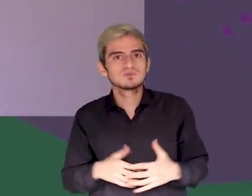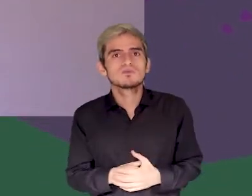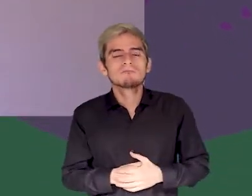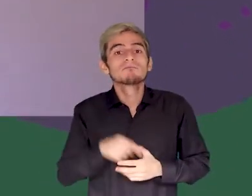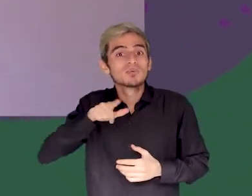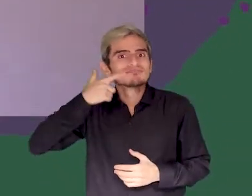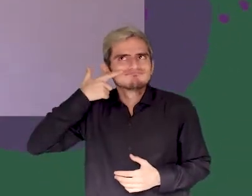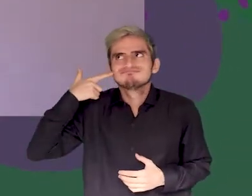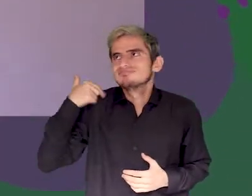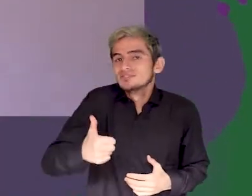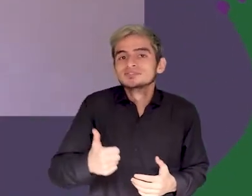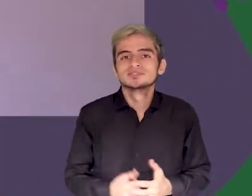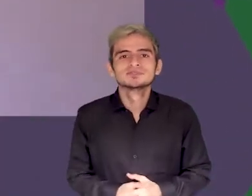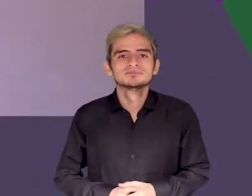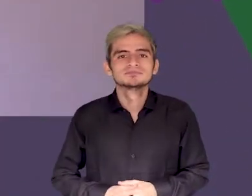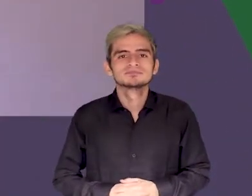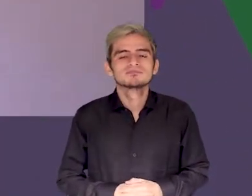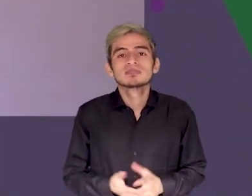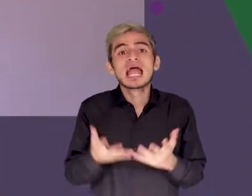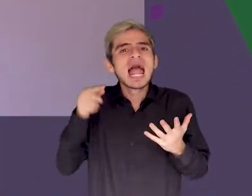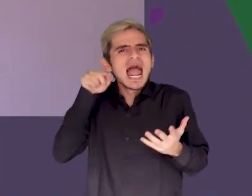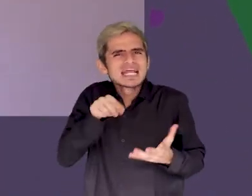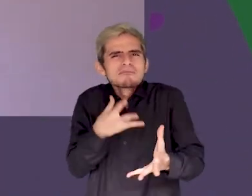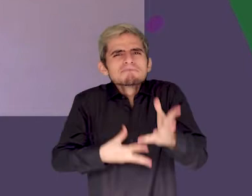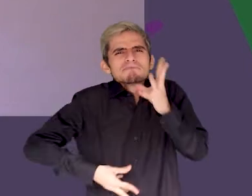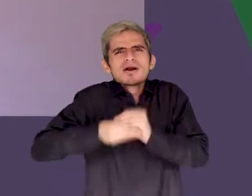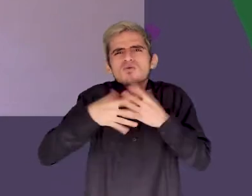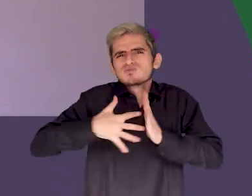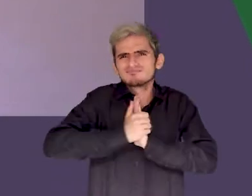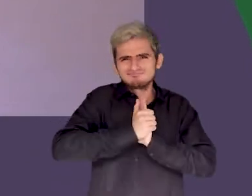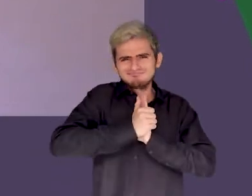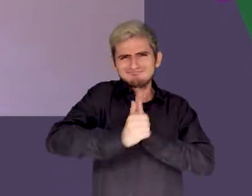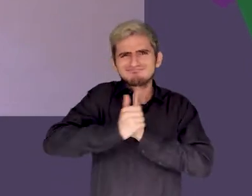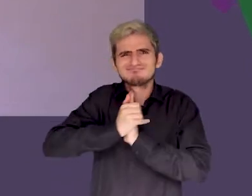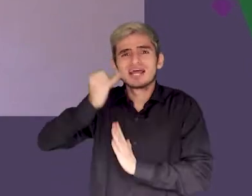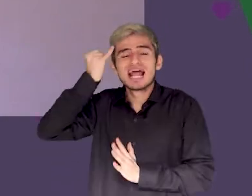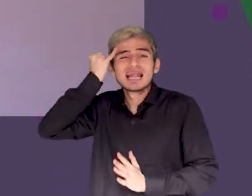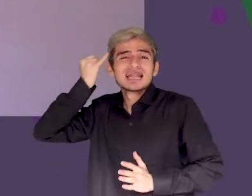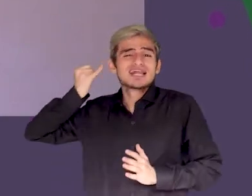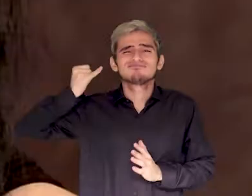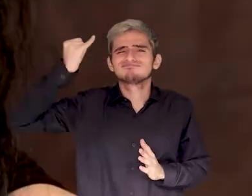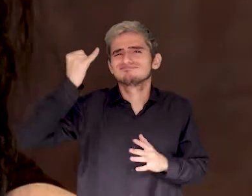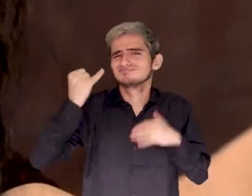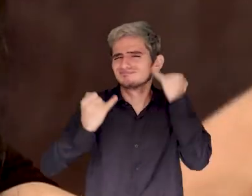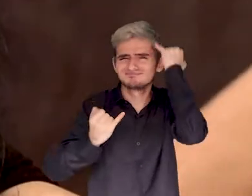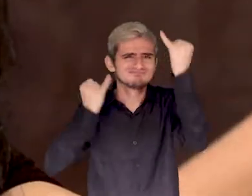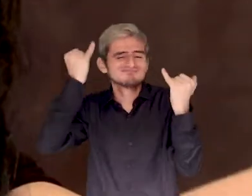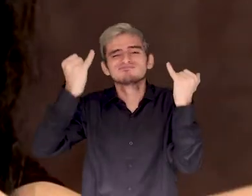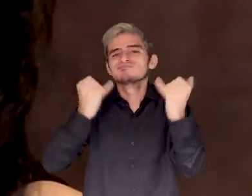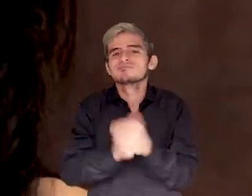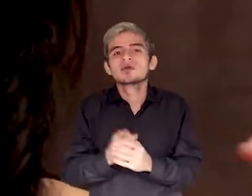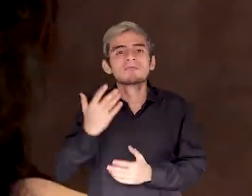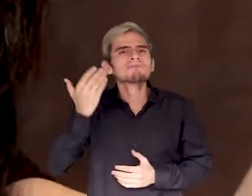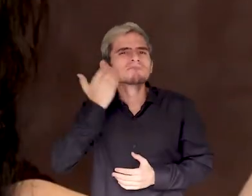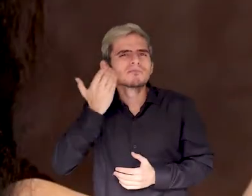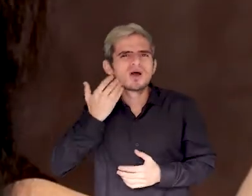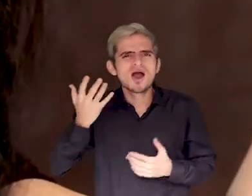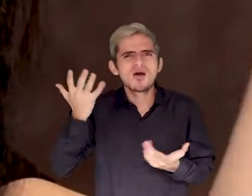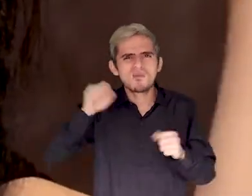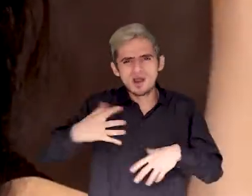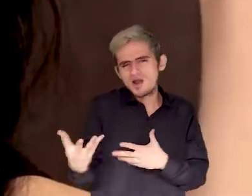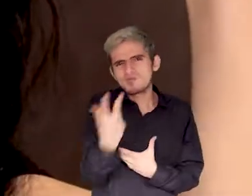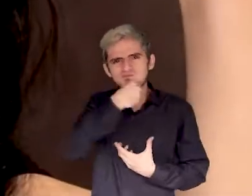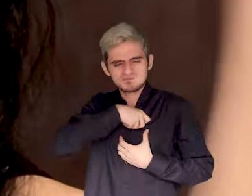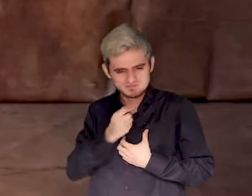haciendo cine, lo cual es muy chévere, pues porque son cineastas además muy, muy buenas y muy reconocidas. Las mujeres hablamos desde la